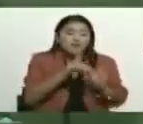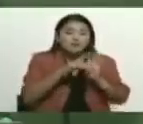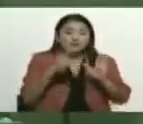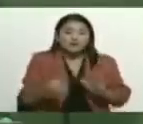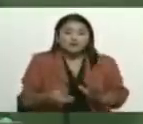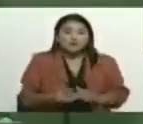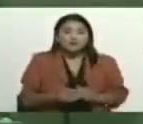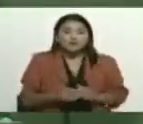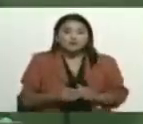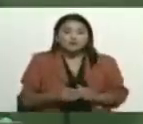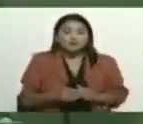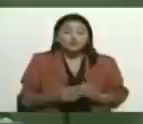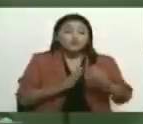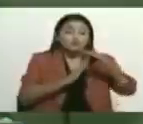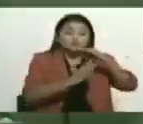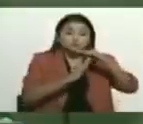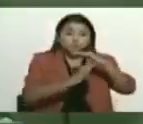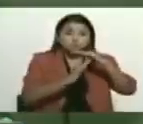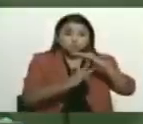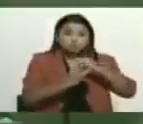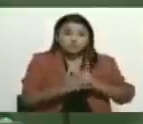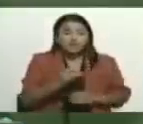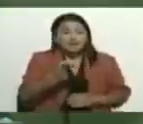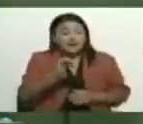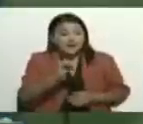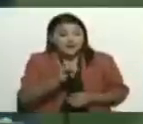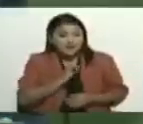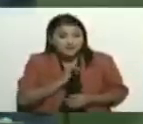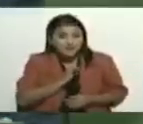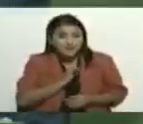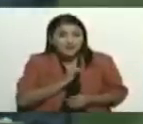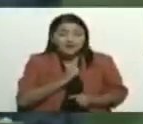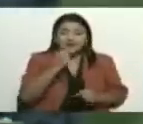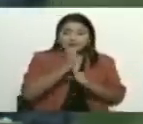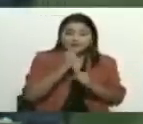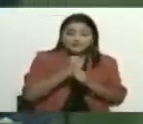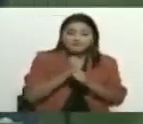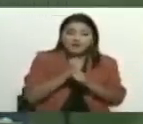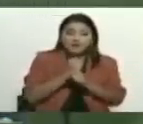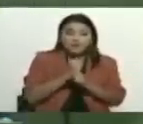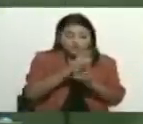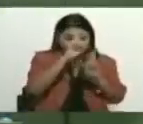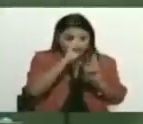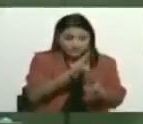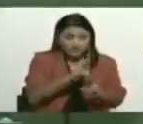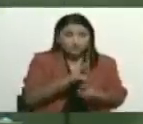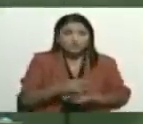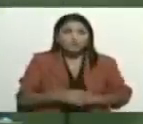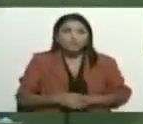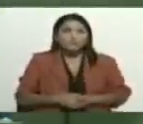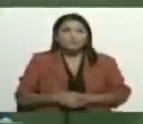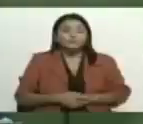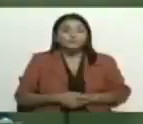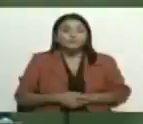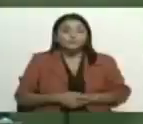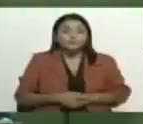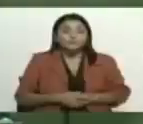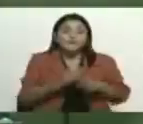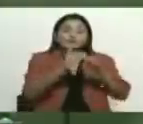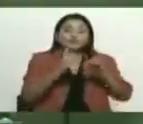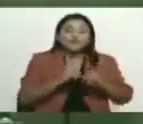y las migrantes a la ciudadanía, a la identificación, al trabajo digno, a su seguridad social y al respeto de su